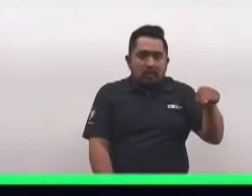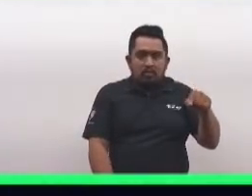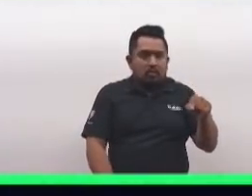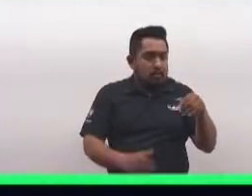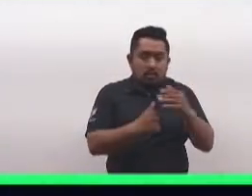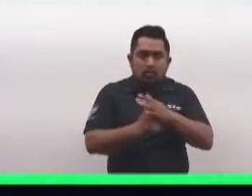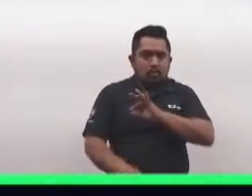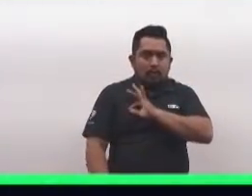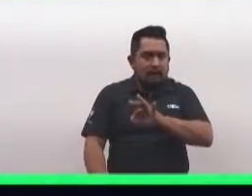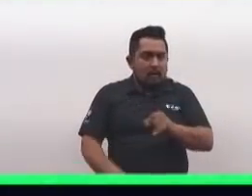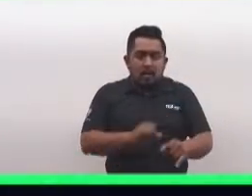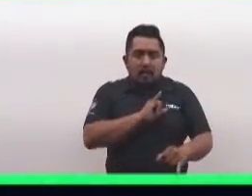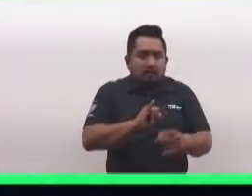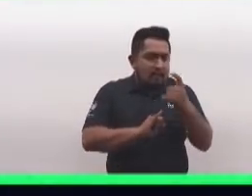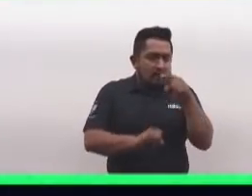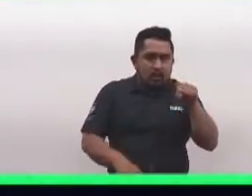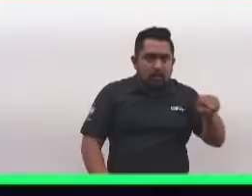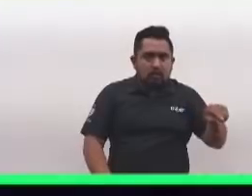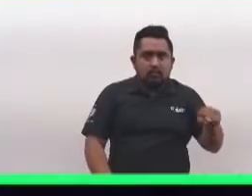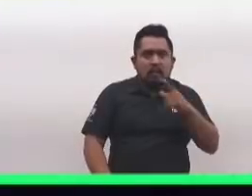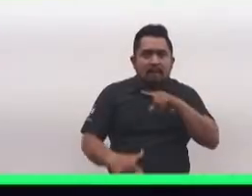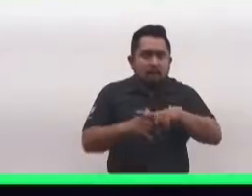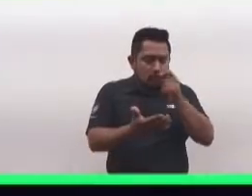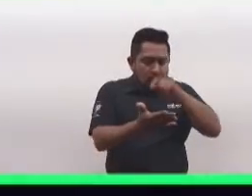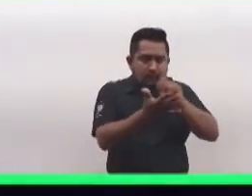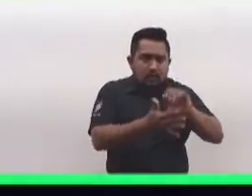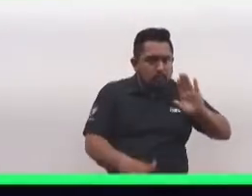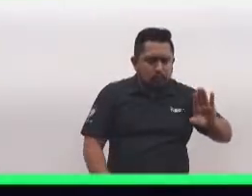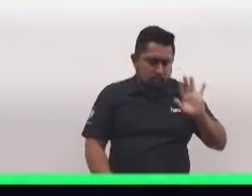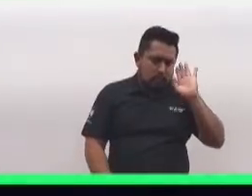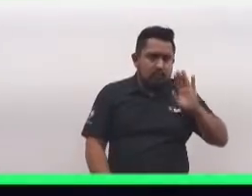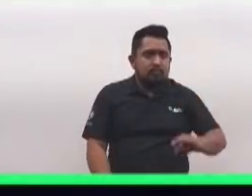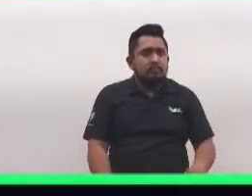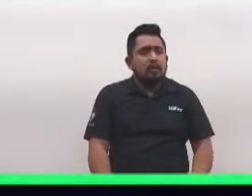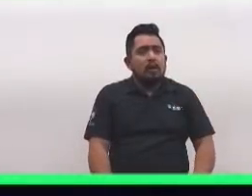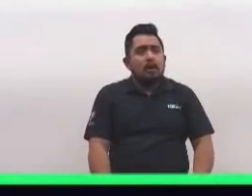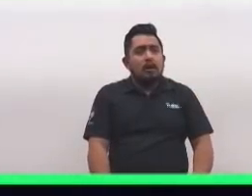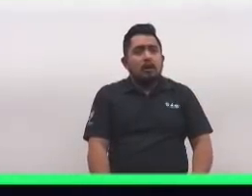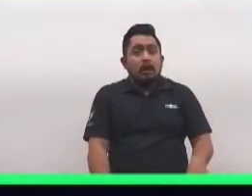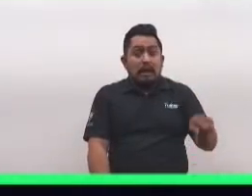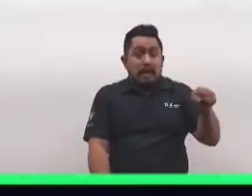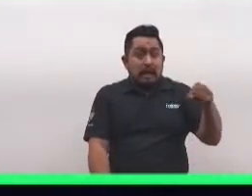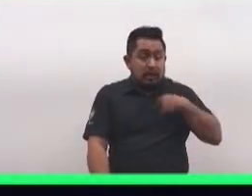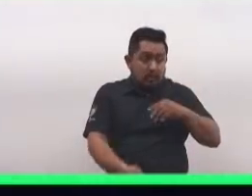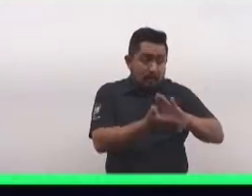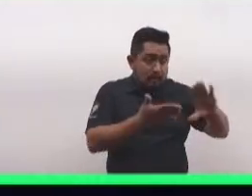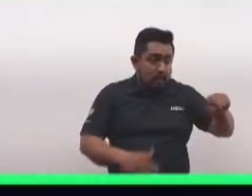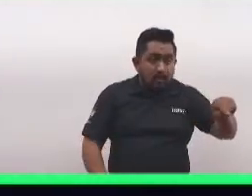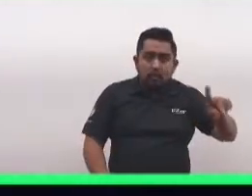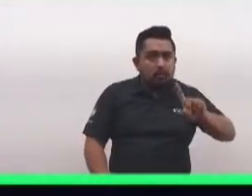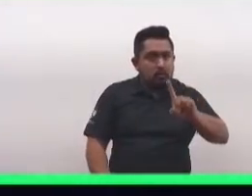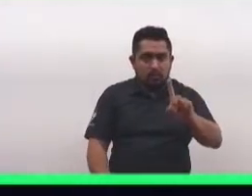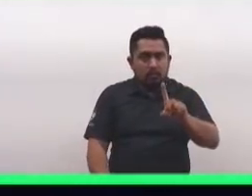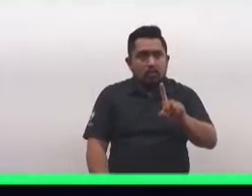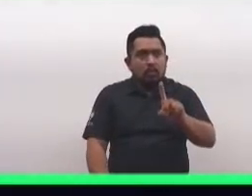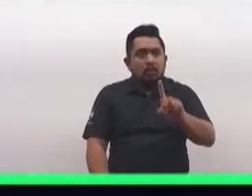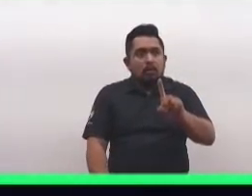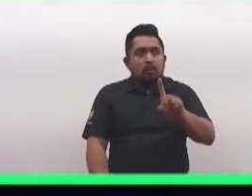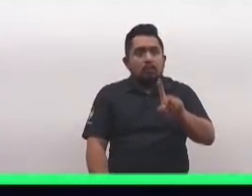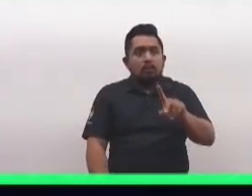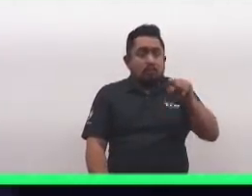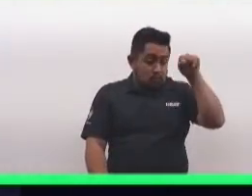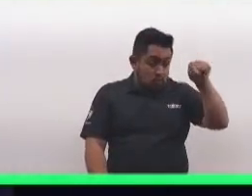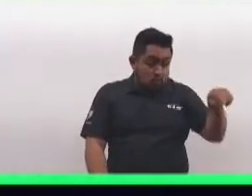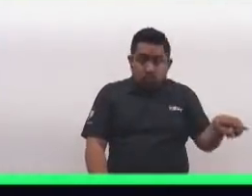tiene papel es obvio y inscribe cosas elimina todo en un consejo aquí no te van a pagar a ganas